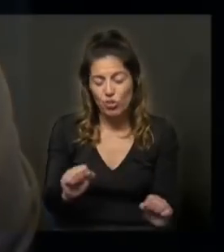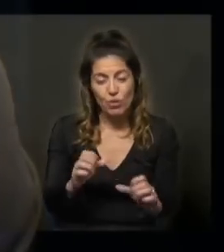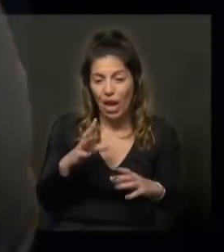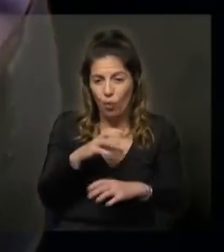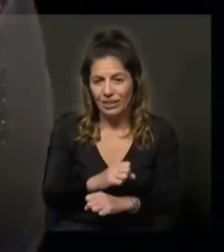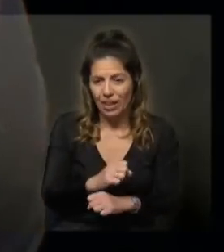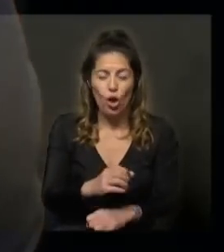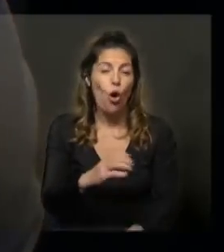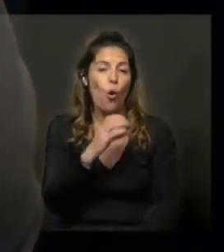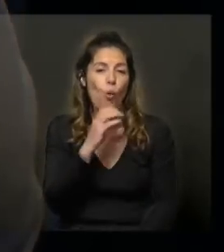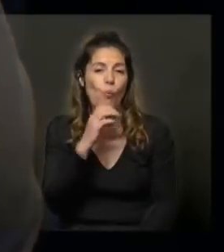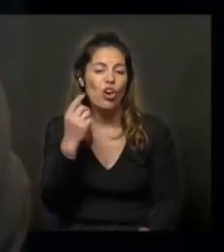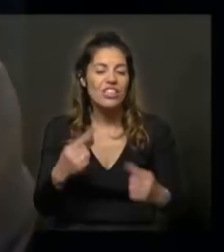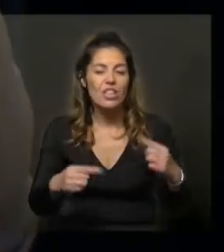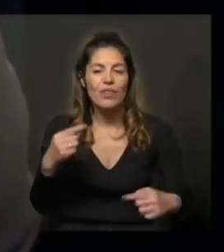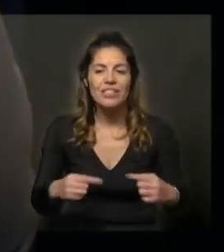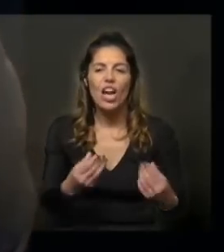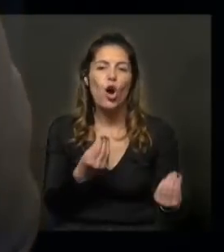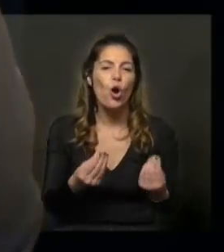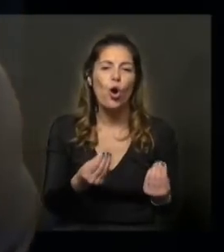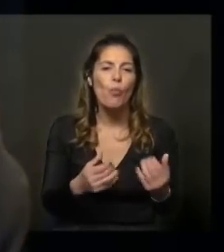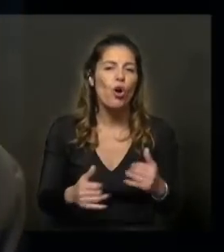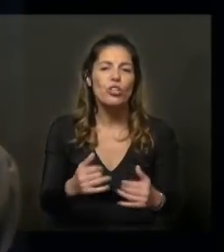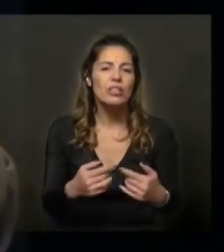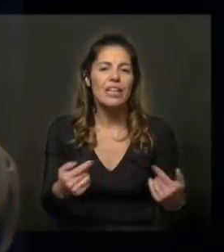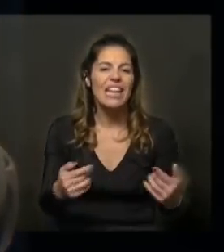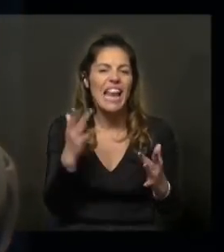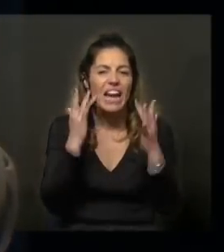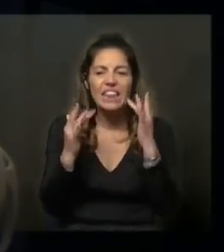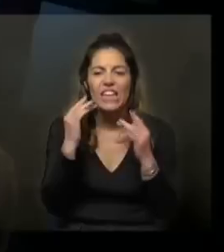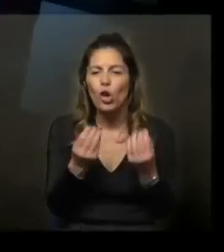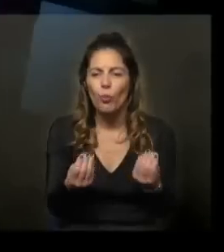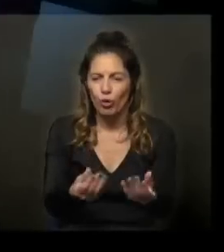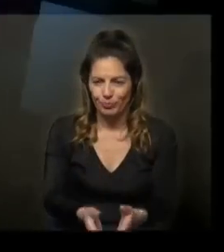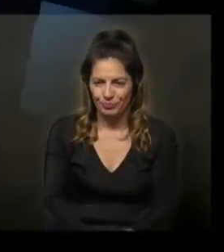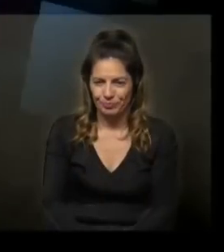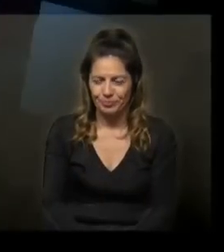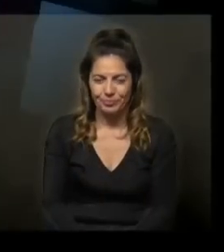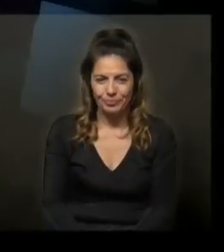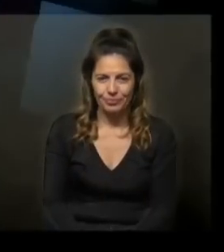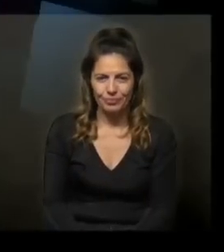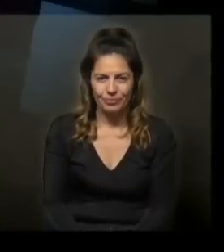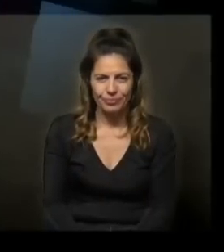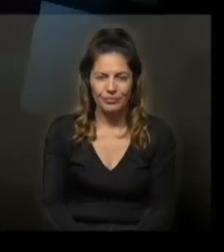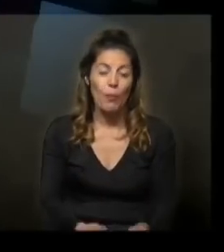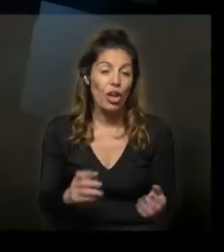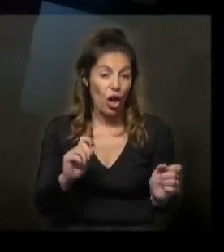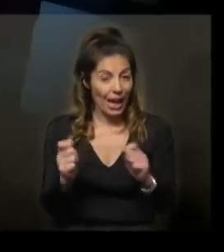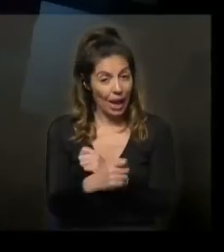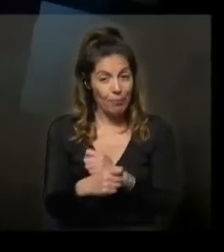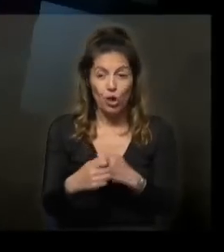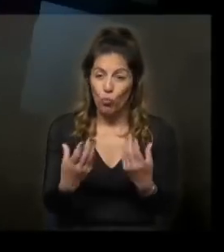humor y diversidad Cómo se juega a lo personal en el arte ahora ha cambiado mucho